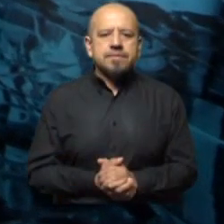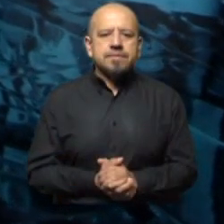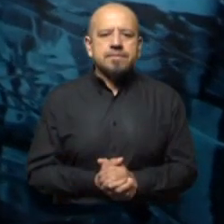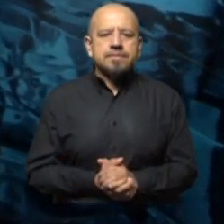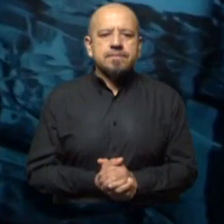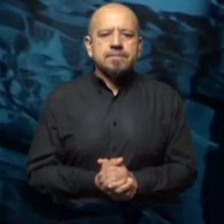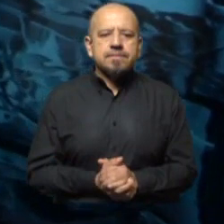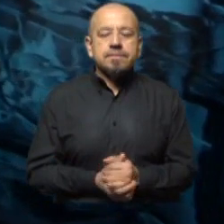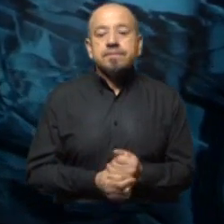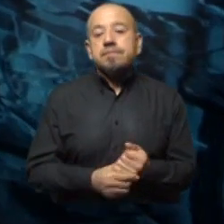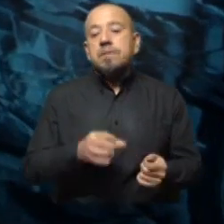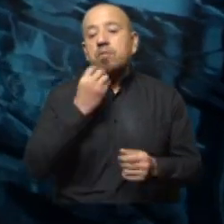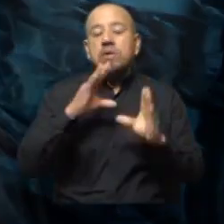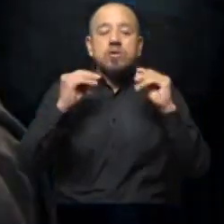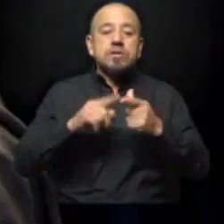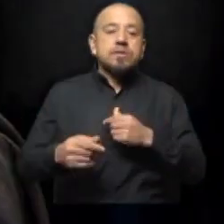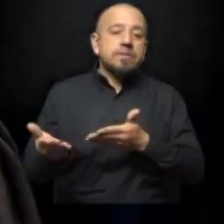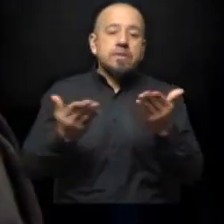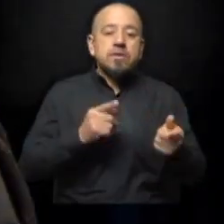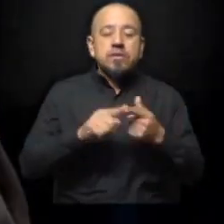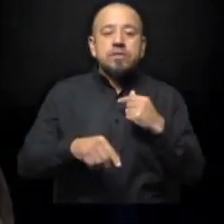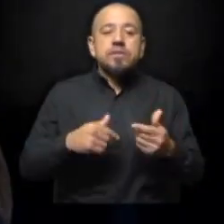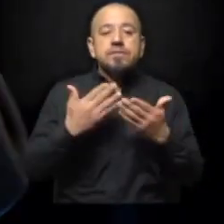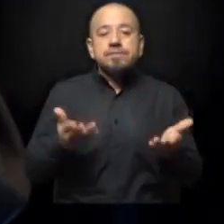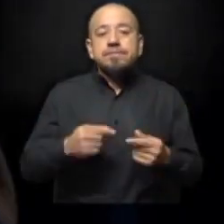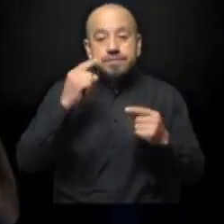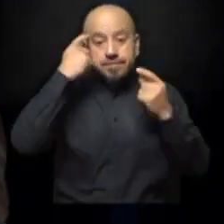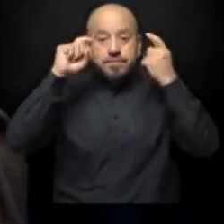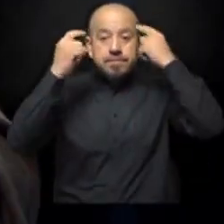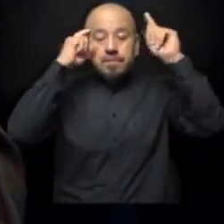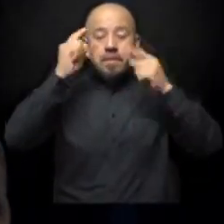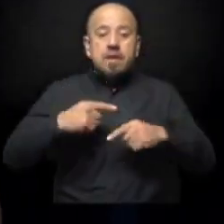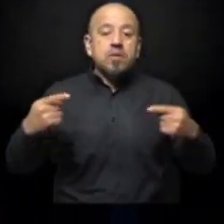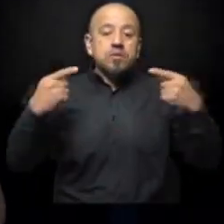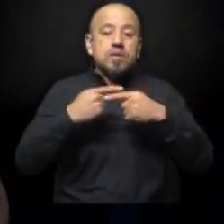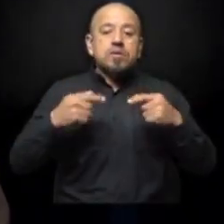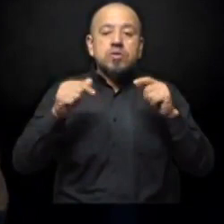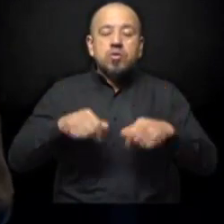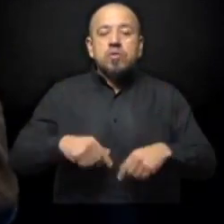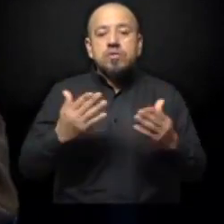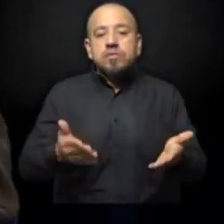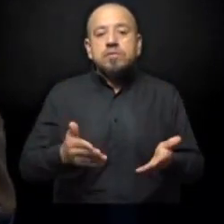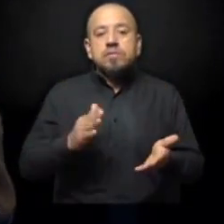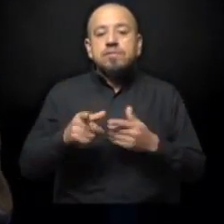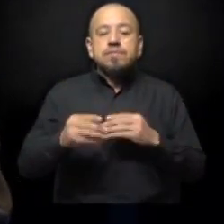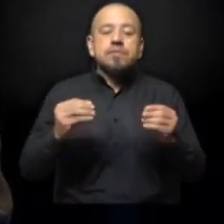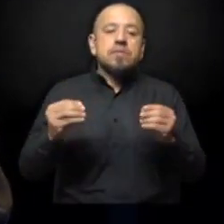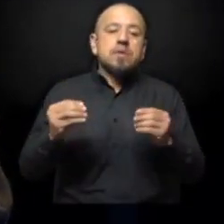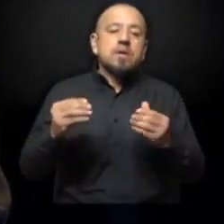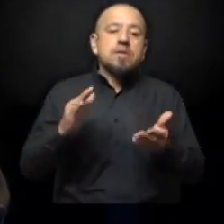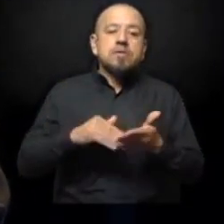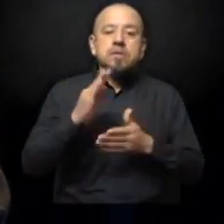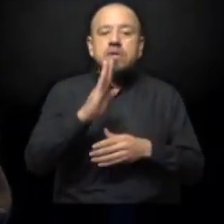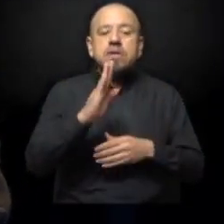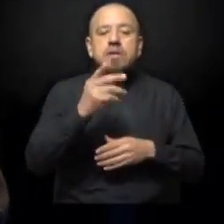buenas noches bienvenidos a una nueva propuesta de ideas cruzadas hoy vamos a tener la compañía de pablo